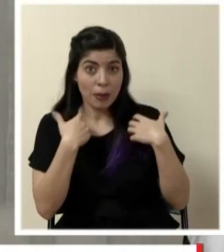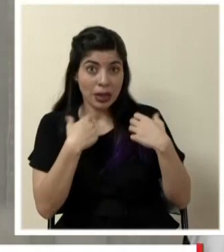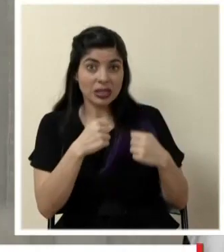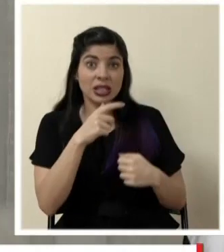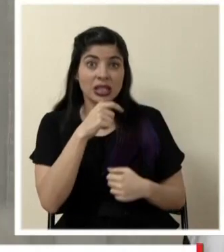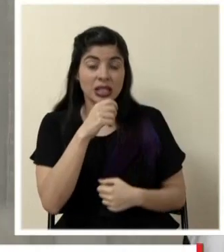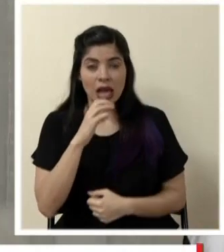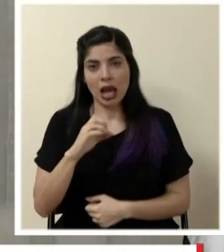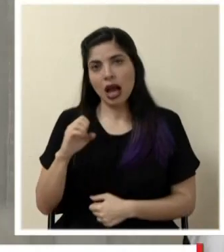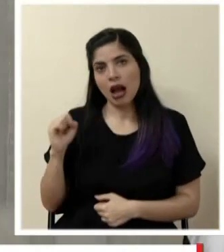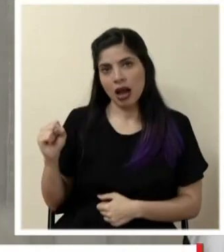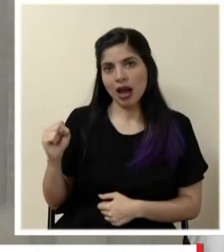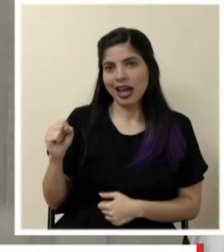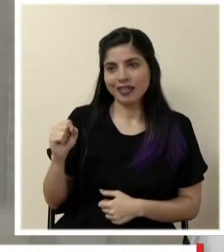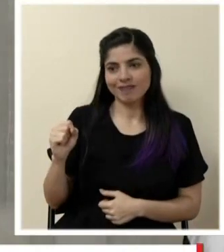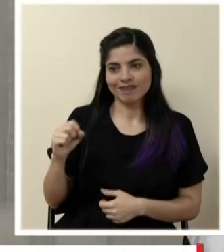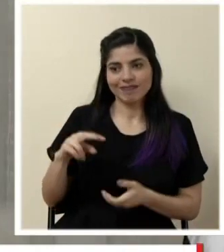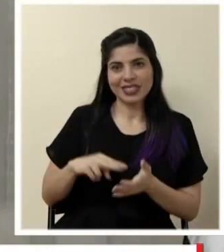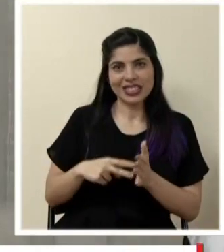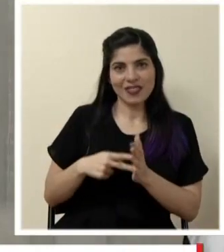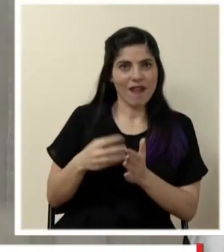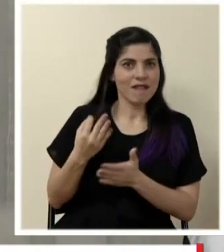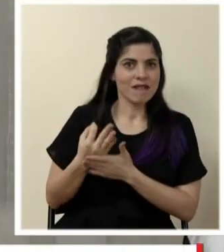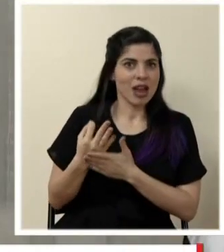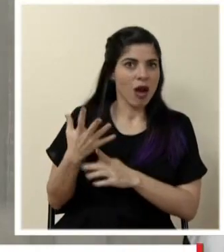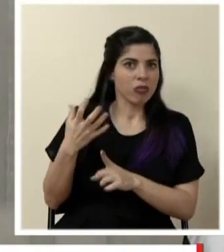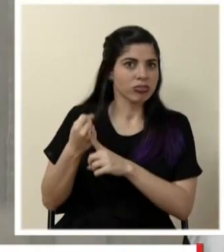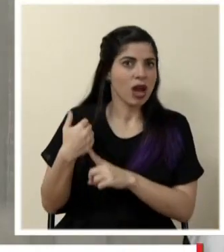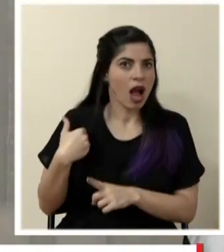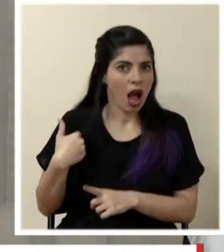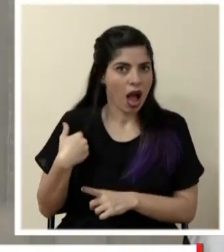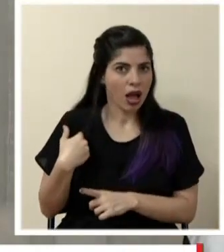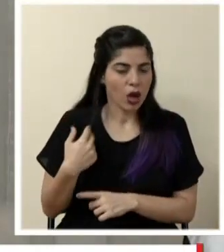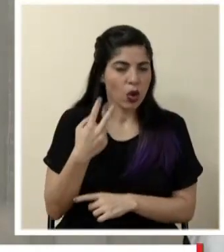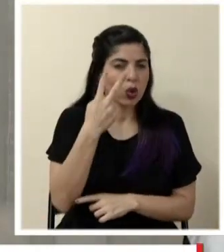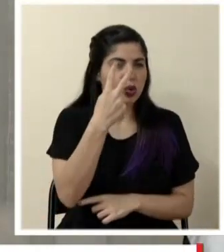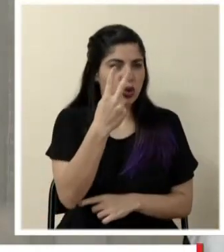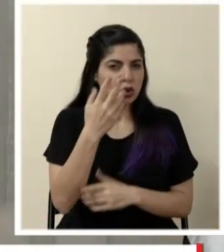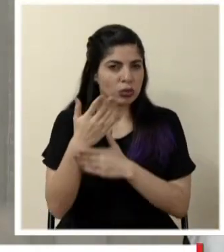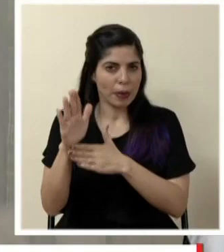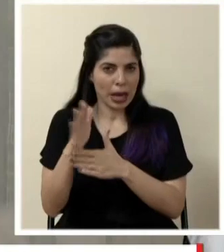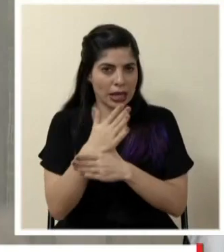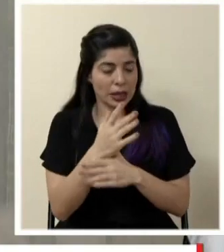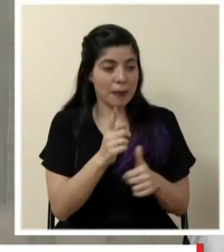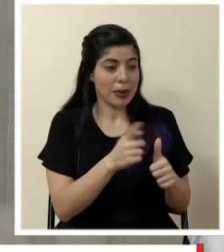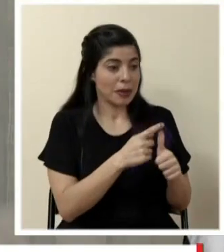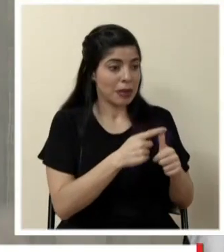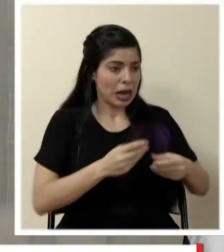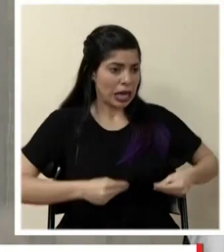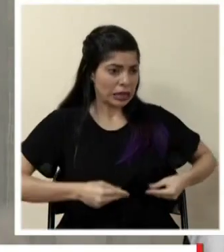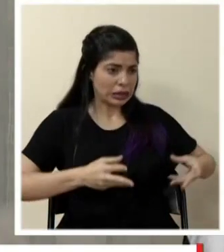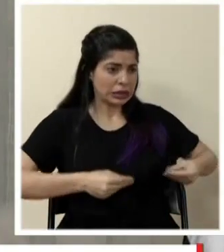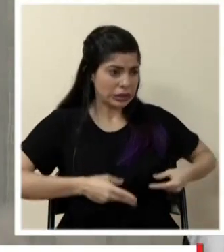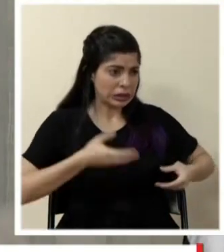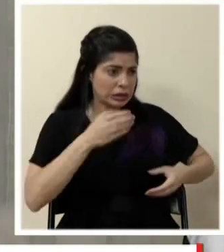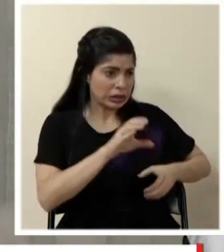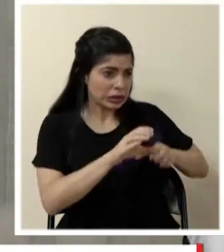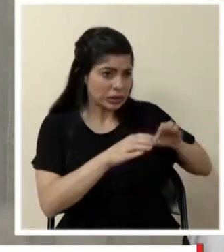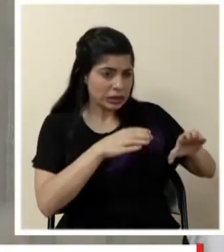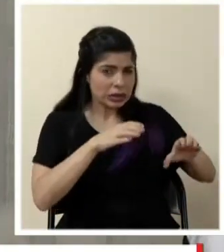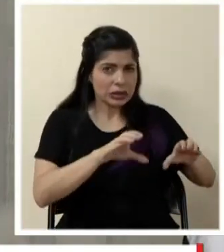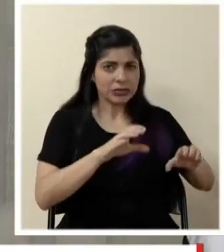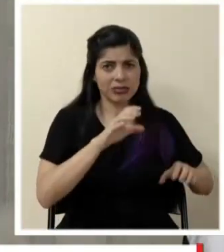caja, obviamente hay un embate financiero de dos lados. Uno, del lado del gasto de la inversión, la